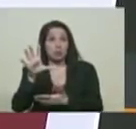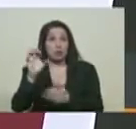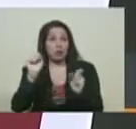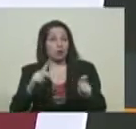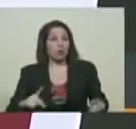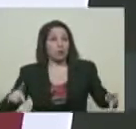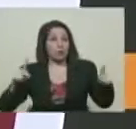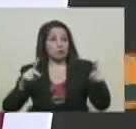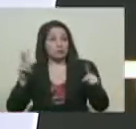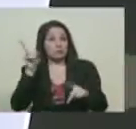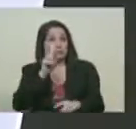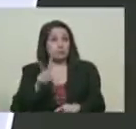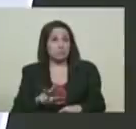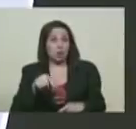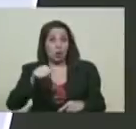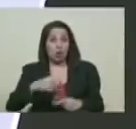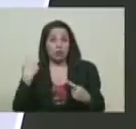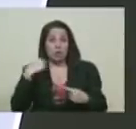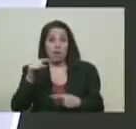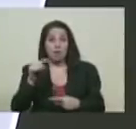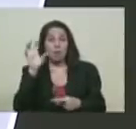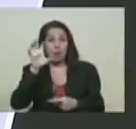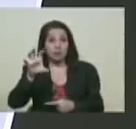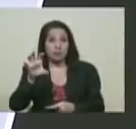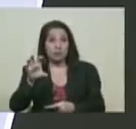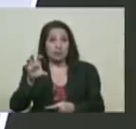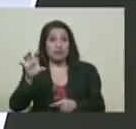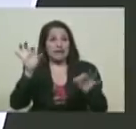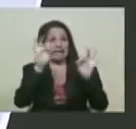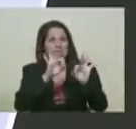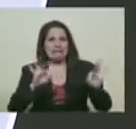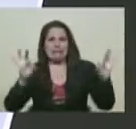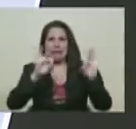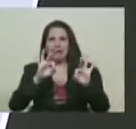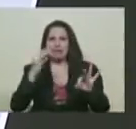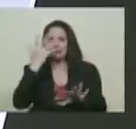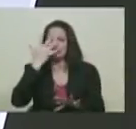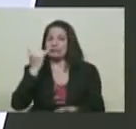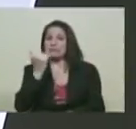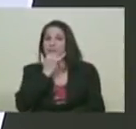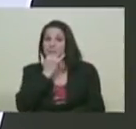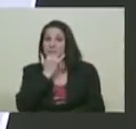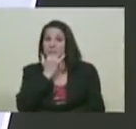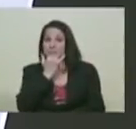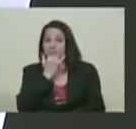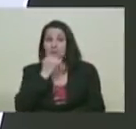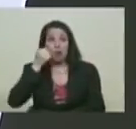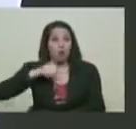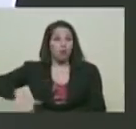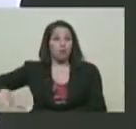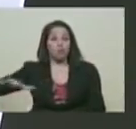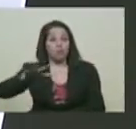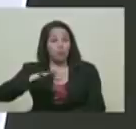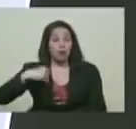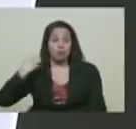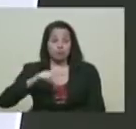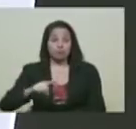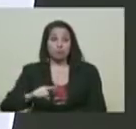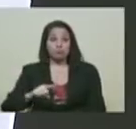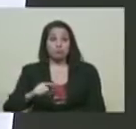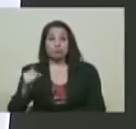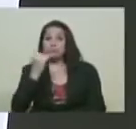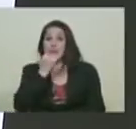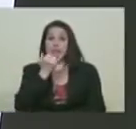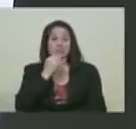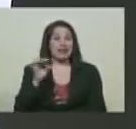sea, hoy tenemos patria, que nadie se equivoque. Hoy tenemos pueblo, que nadie se equivoque. Aquí está